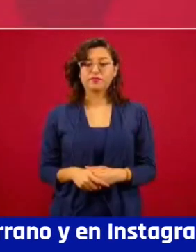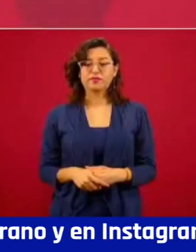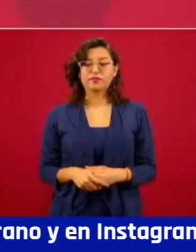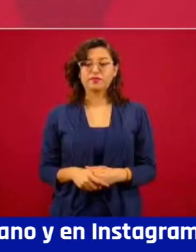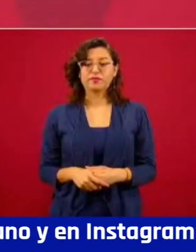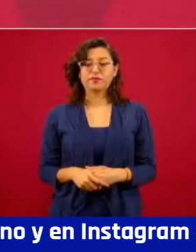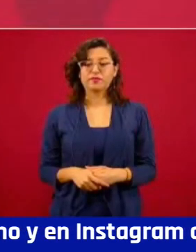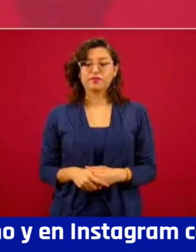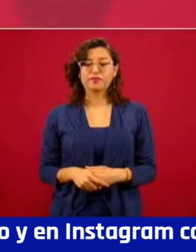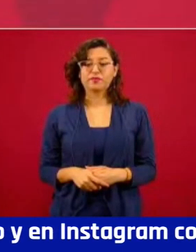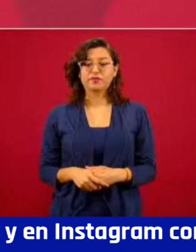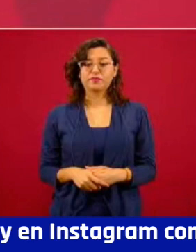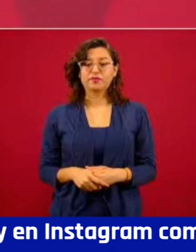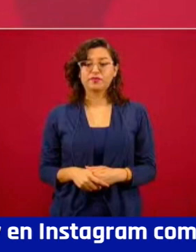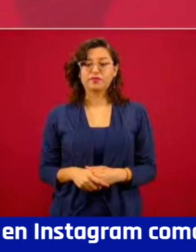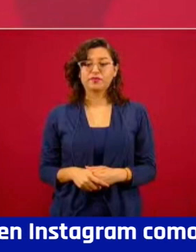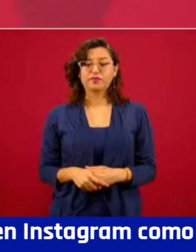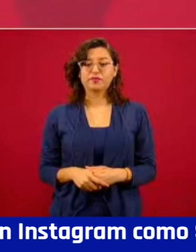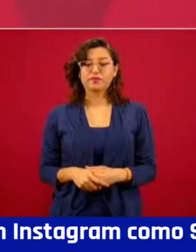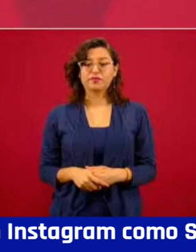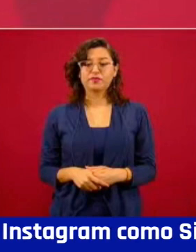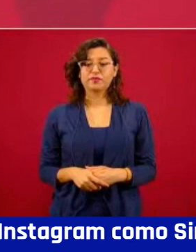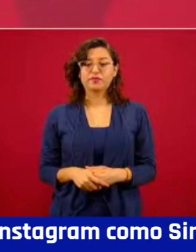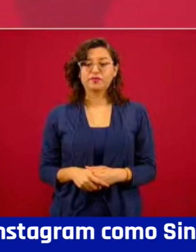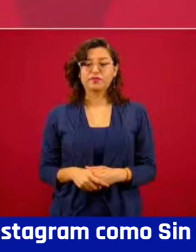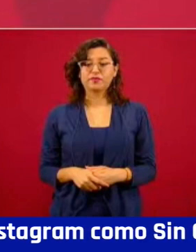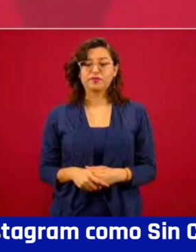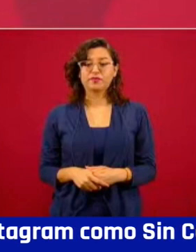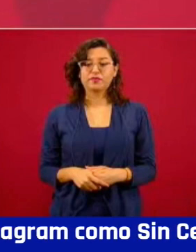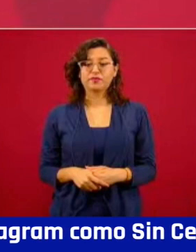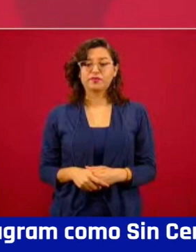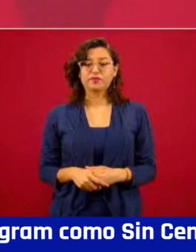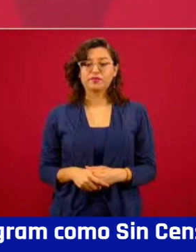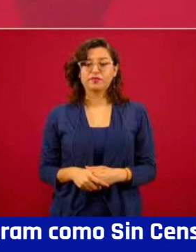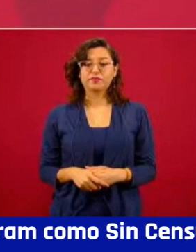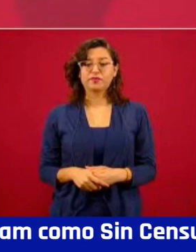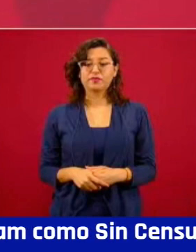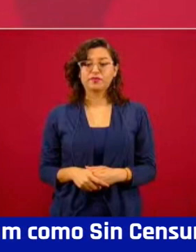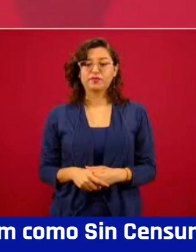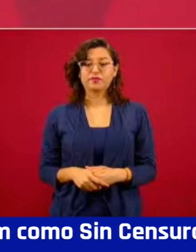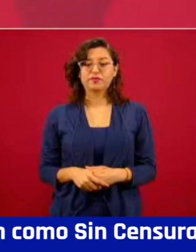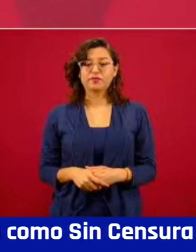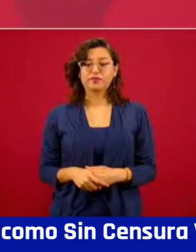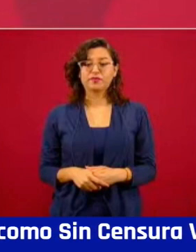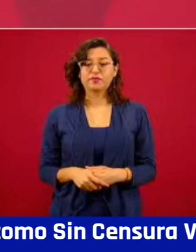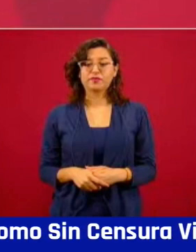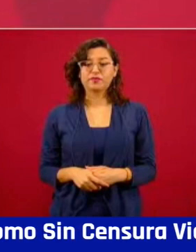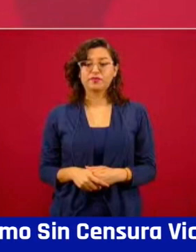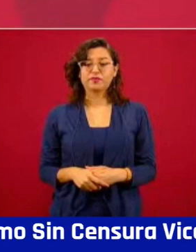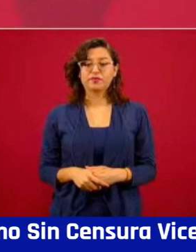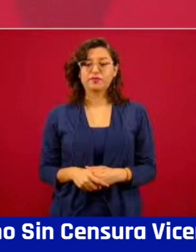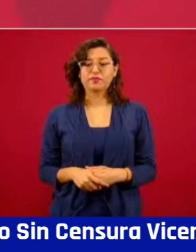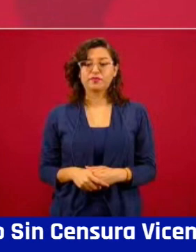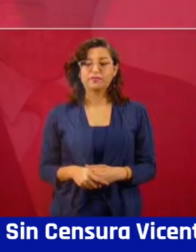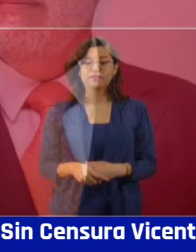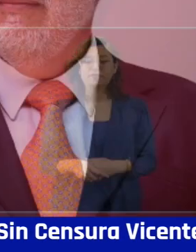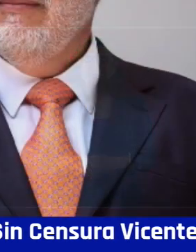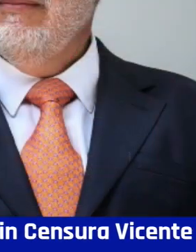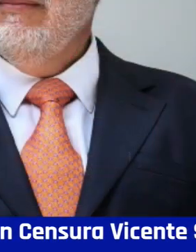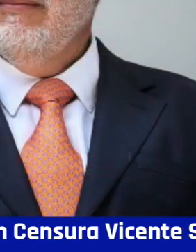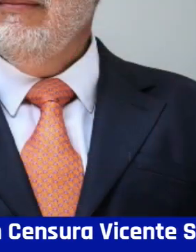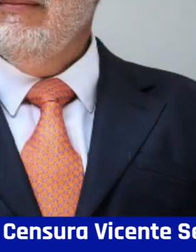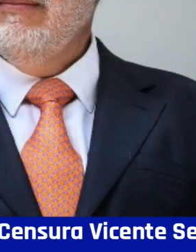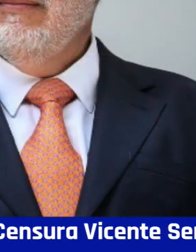el helicóptero donde viajaba, y esto con testimonios que hemos presentado. También otro secretario de Seguridad